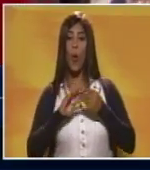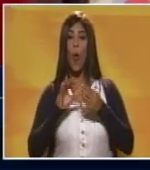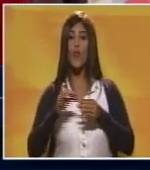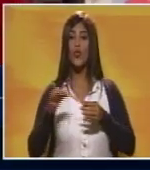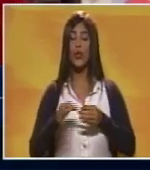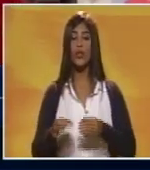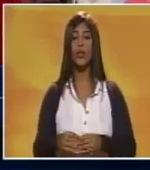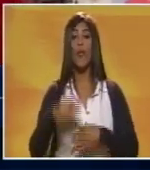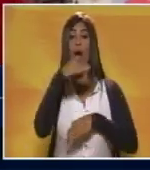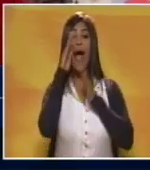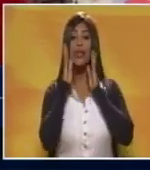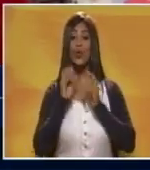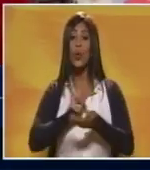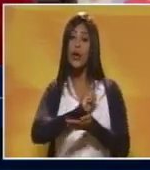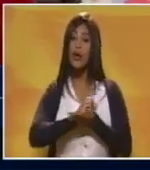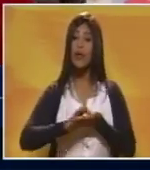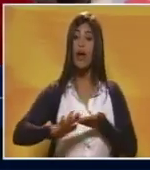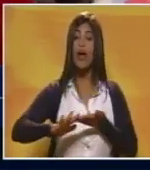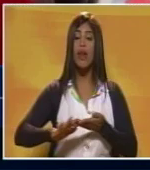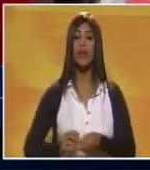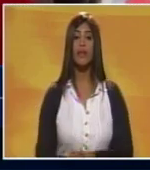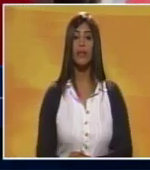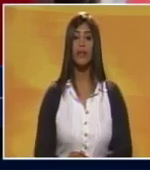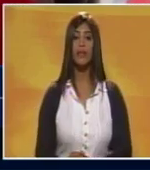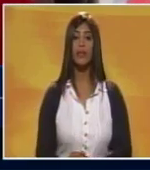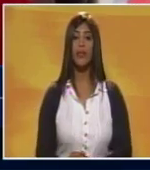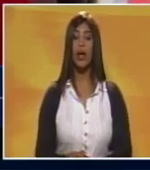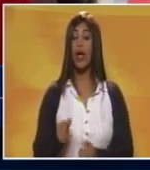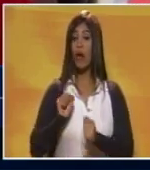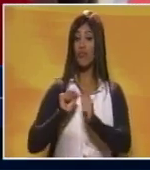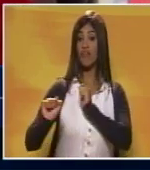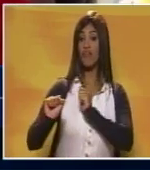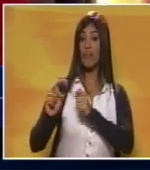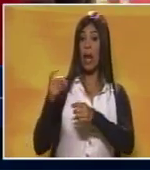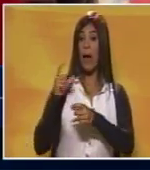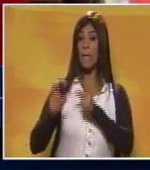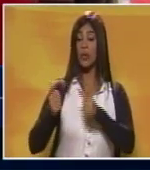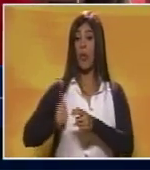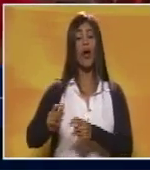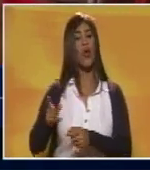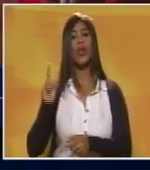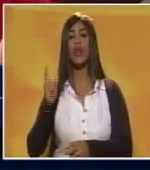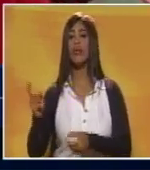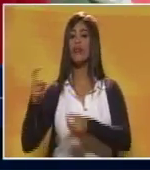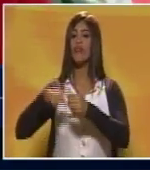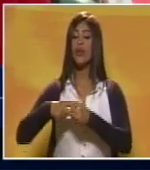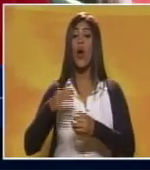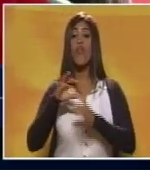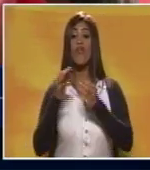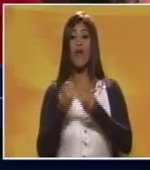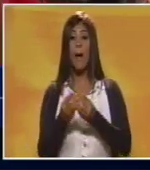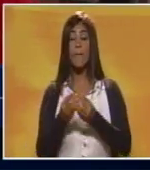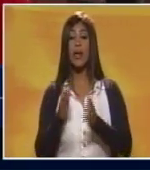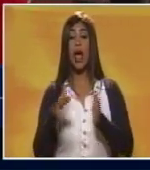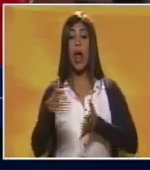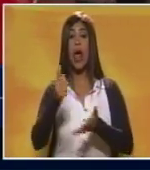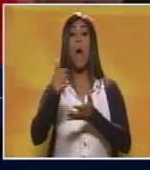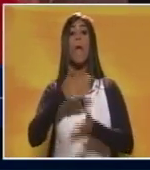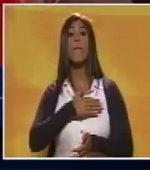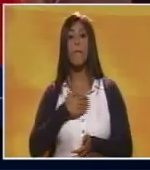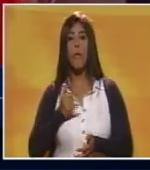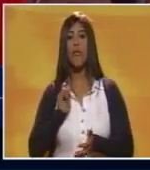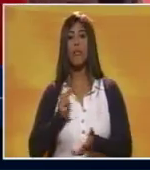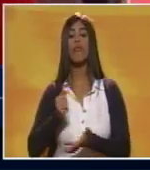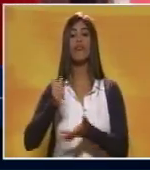Una atención que es gratuita y que no es excluyente. Una familia que recibe CLAP muy bien puede recibir